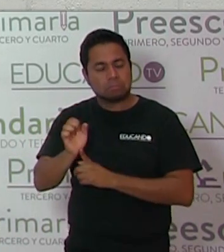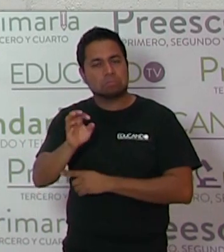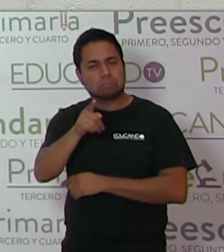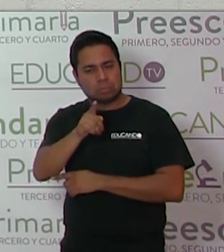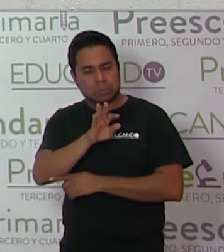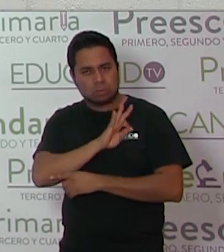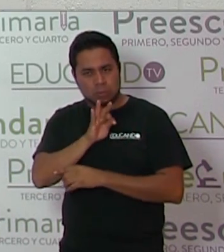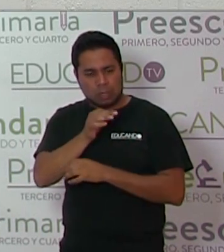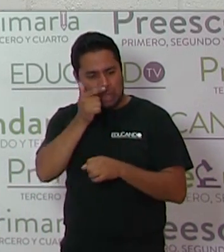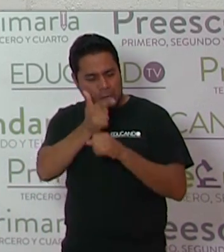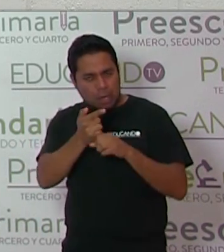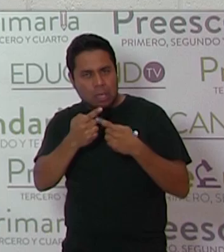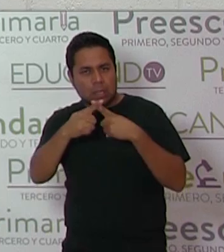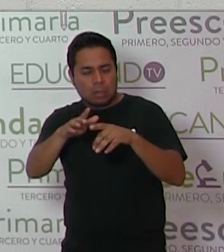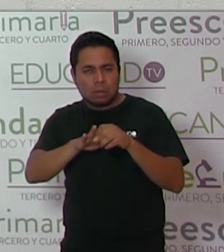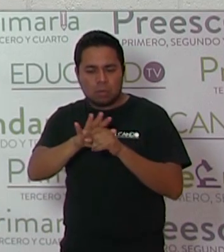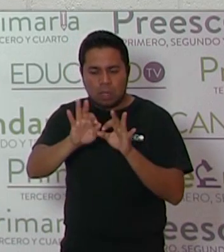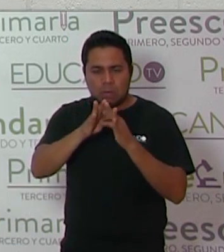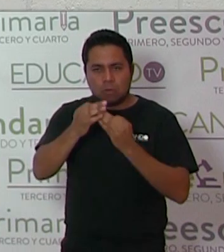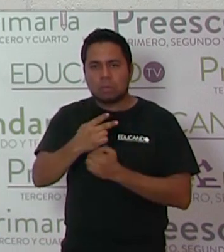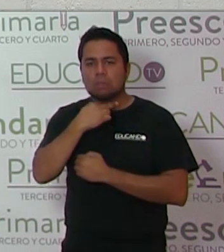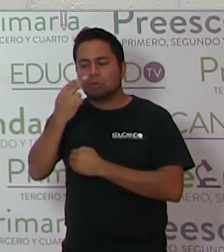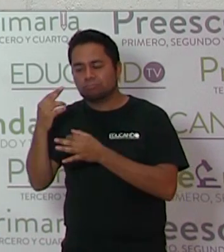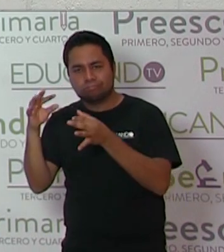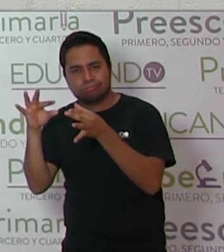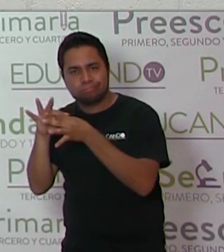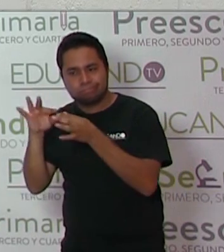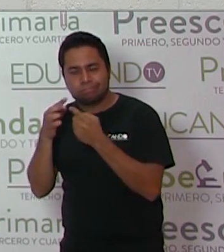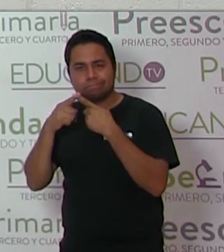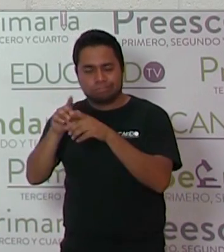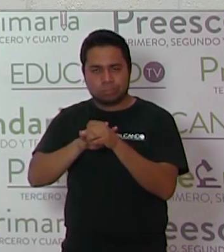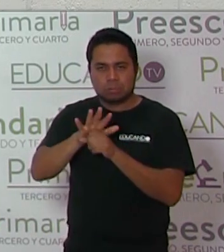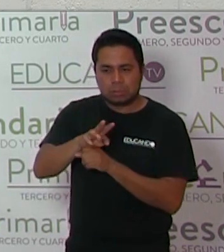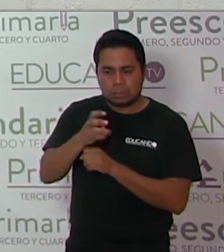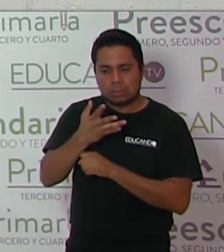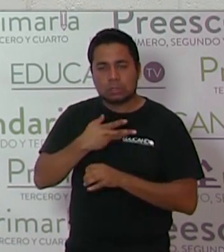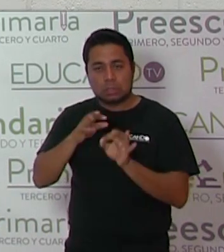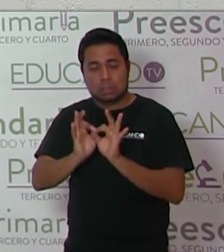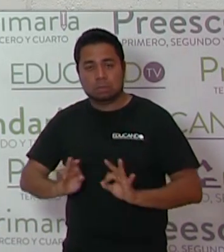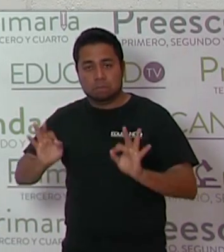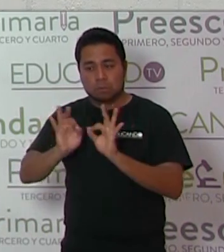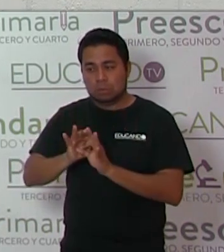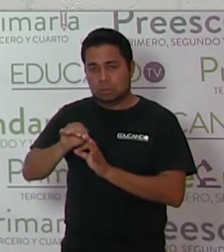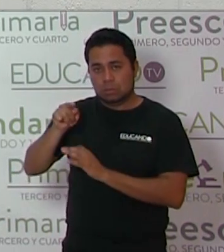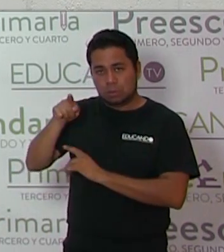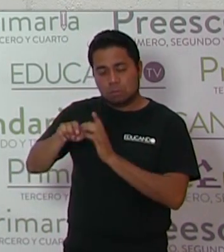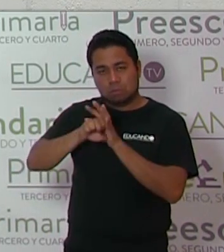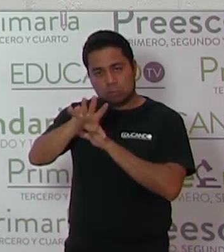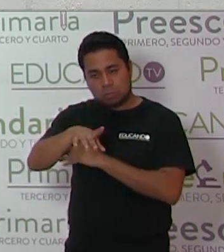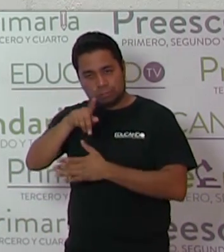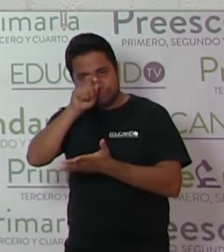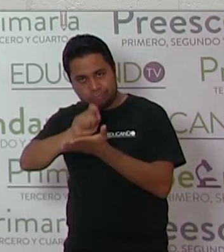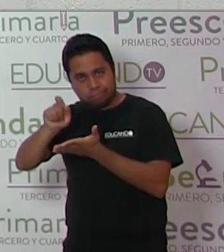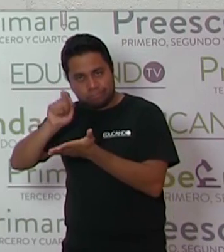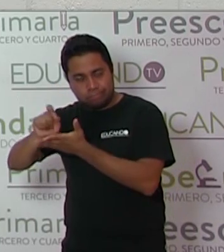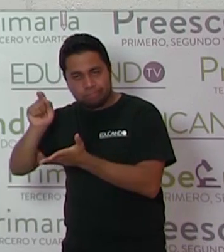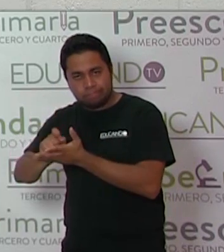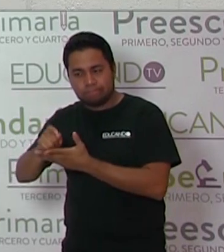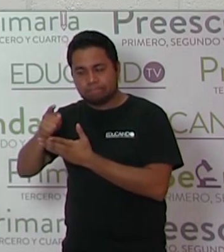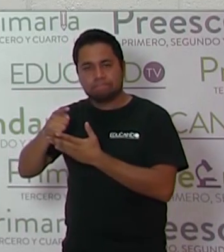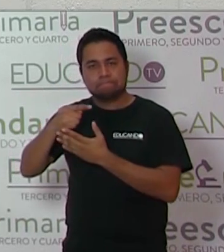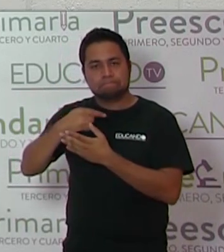Entonces nosotros podemos diferenciar de esa manera la voz narrativa. Es muy importante que cuando nosotros vayamos a